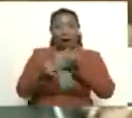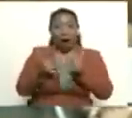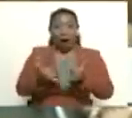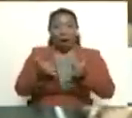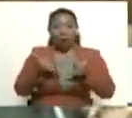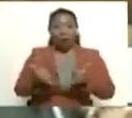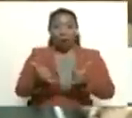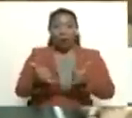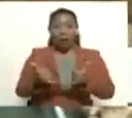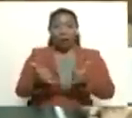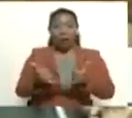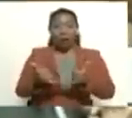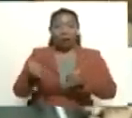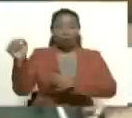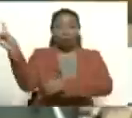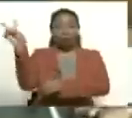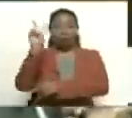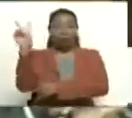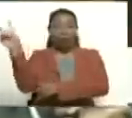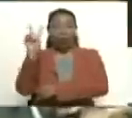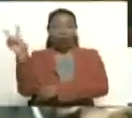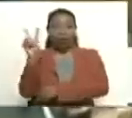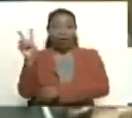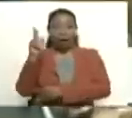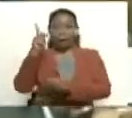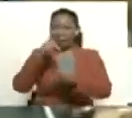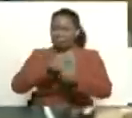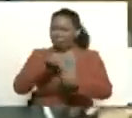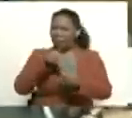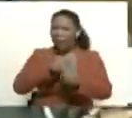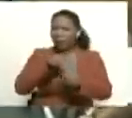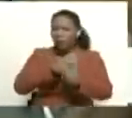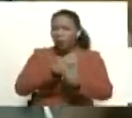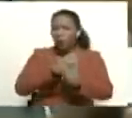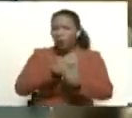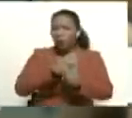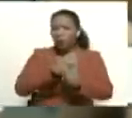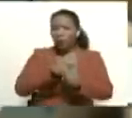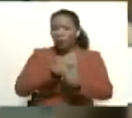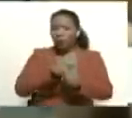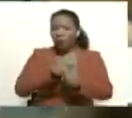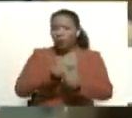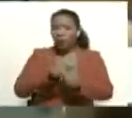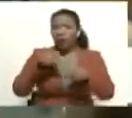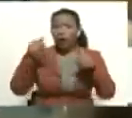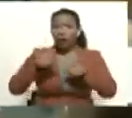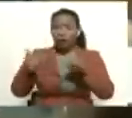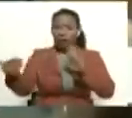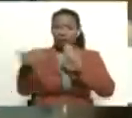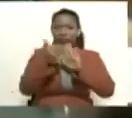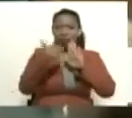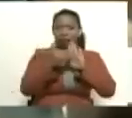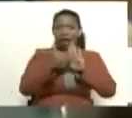la agresión a Venezuela es por el petróleo. ¿Es que acaso por qué fue la agresión a Irak o a